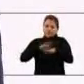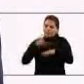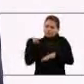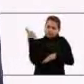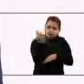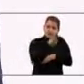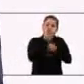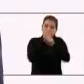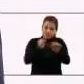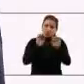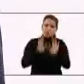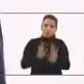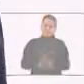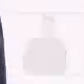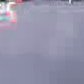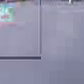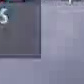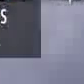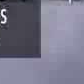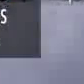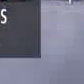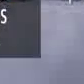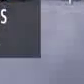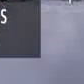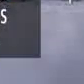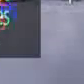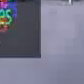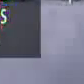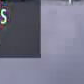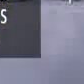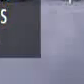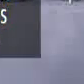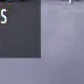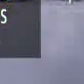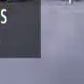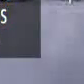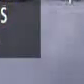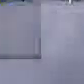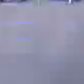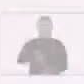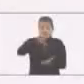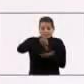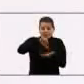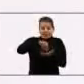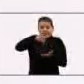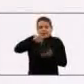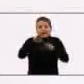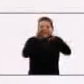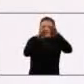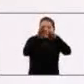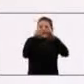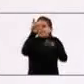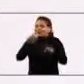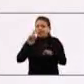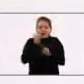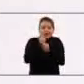de todos y todas, se puede. Emancipación de las y los jóvenes. Uruguay tiene hoy los niveles